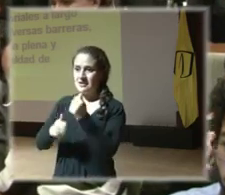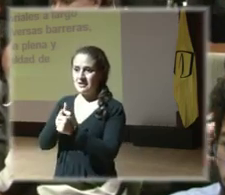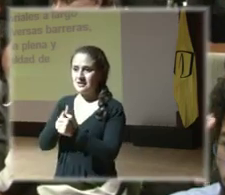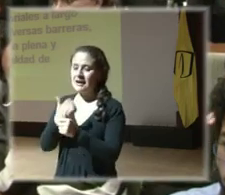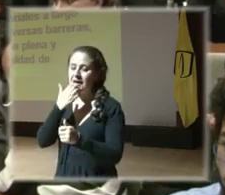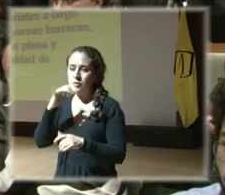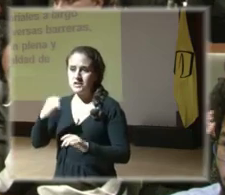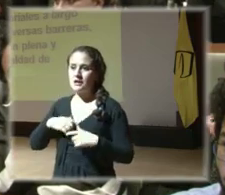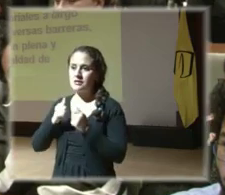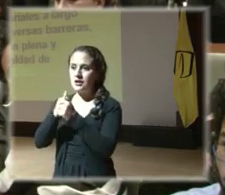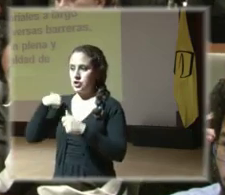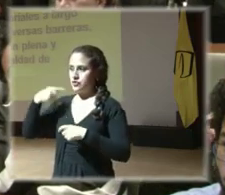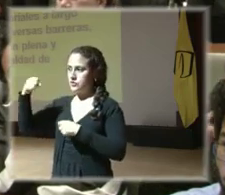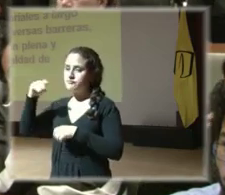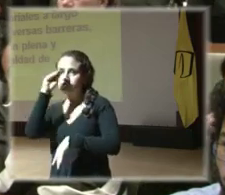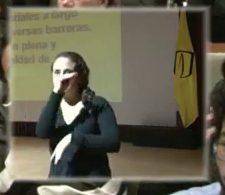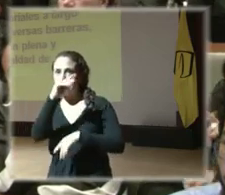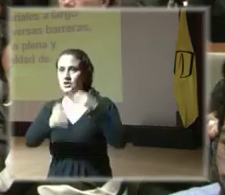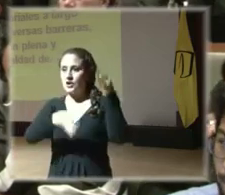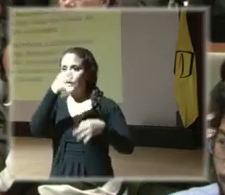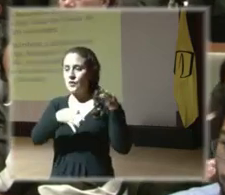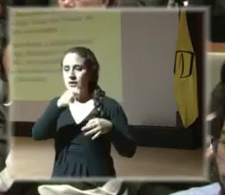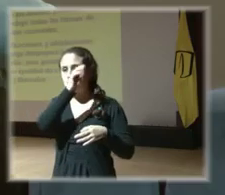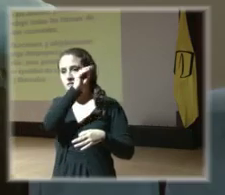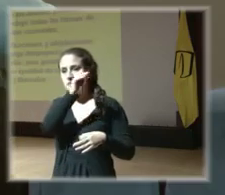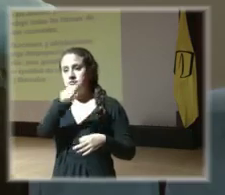corriendo con el juez penal para decirle que estaba